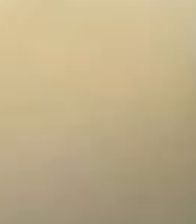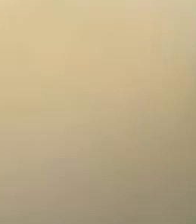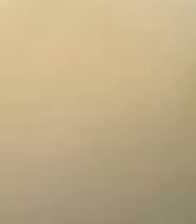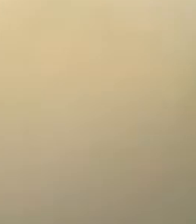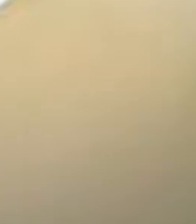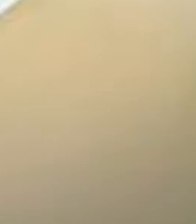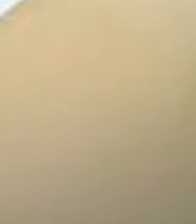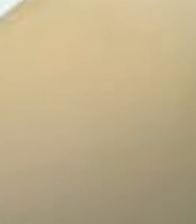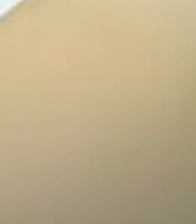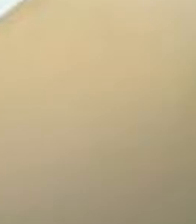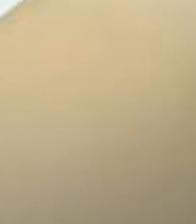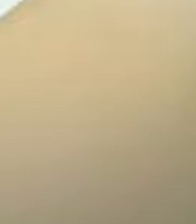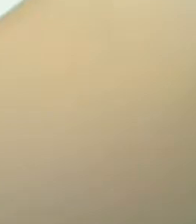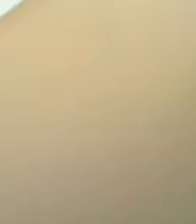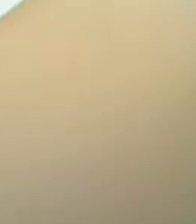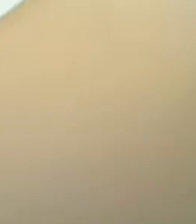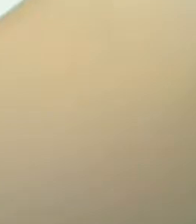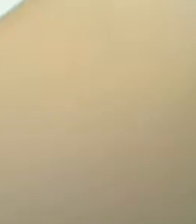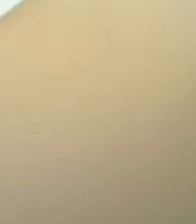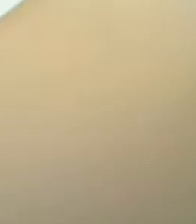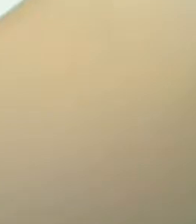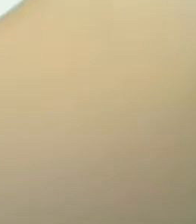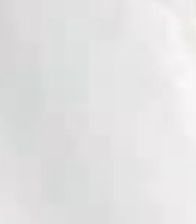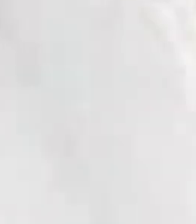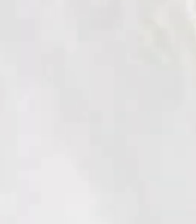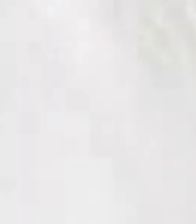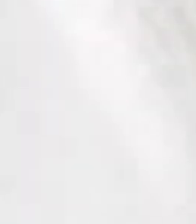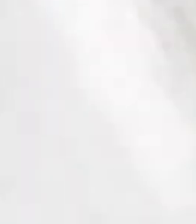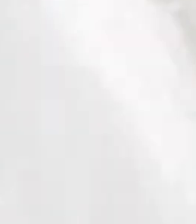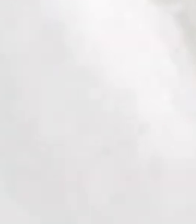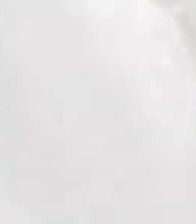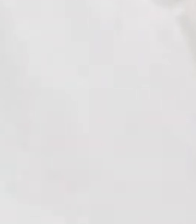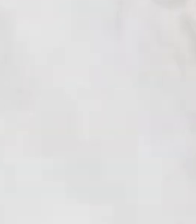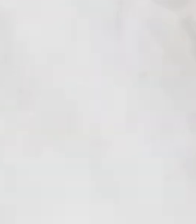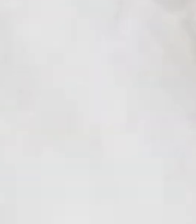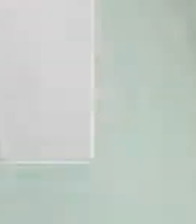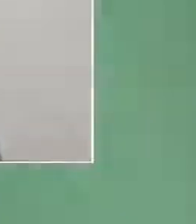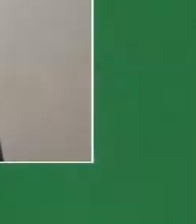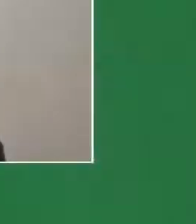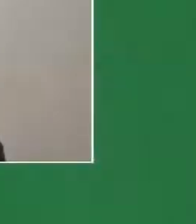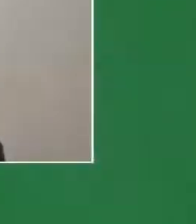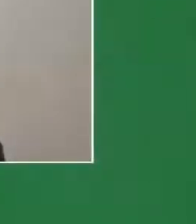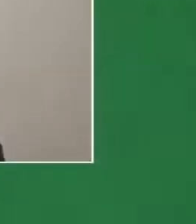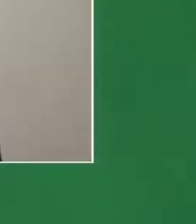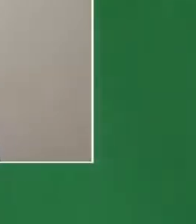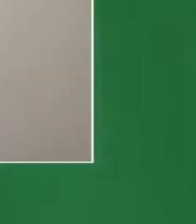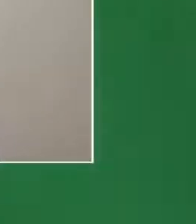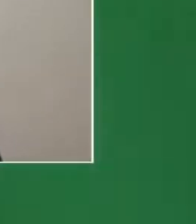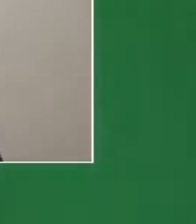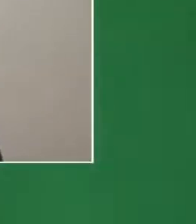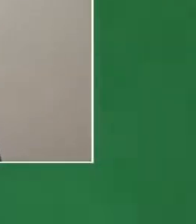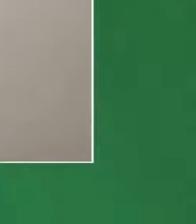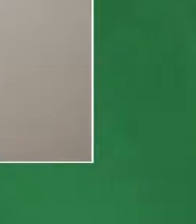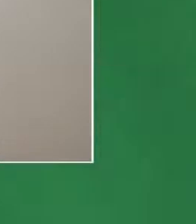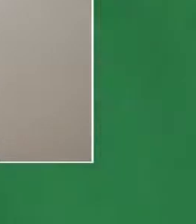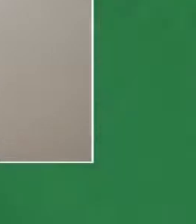eficaces. Cuidémonos entre todos. Vacúnate y no bajes la guardia. Secretaría de Salud.